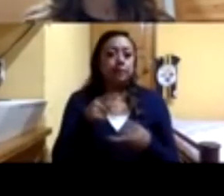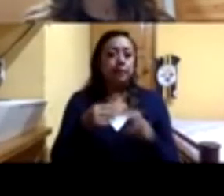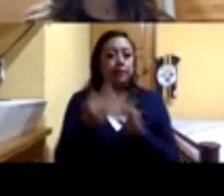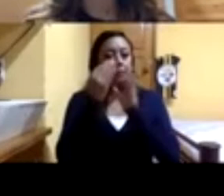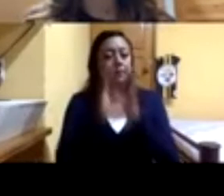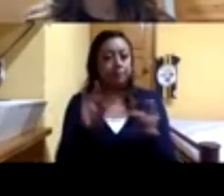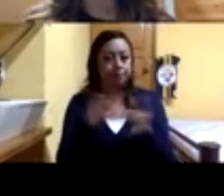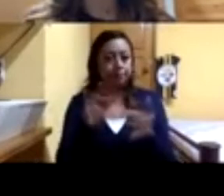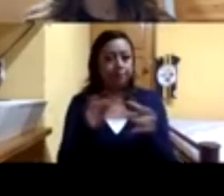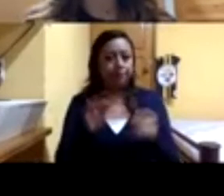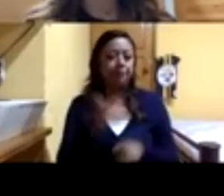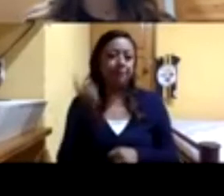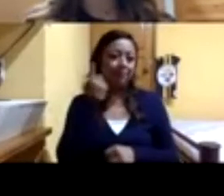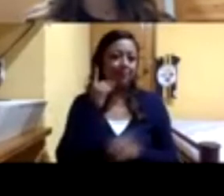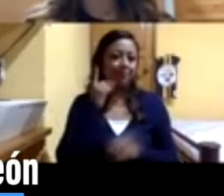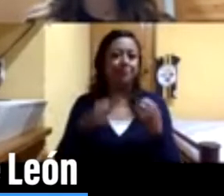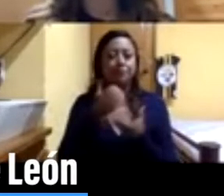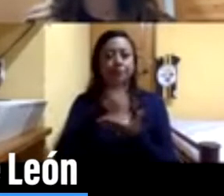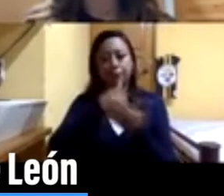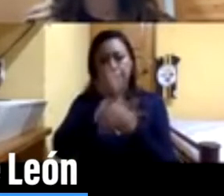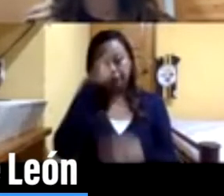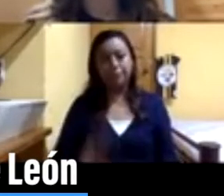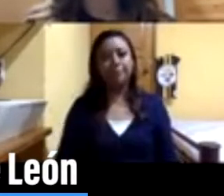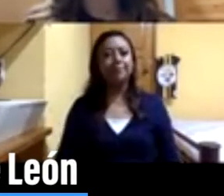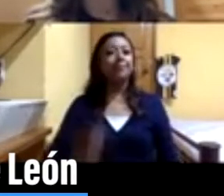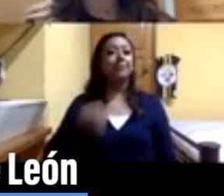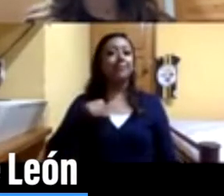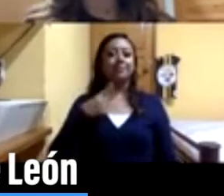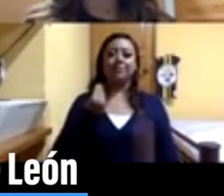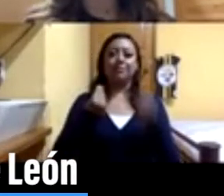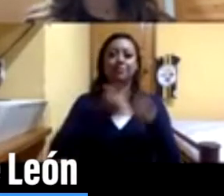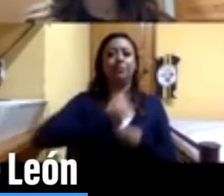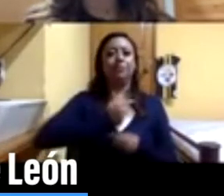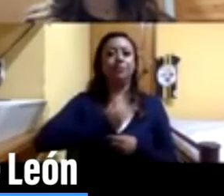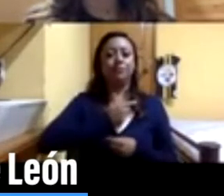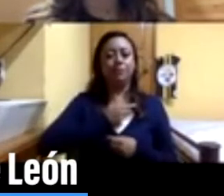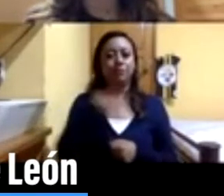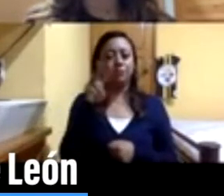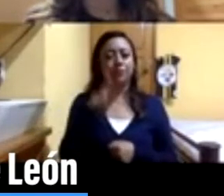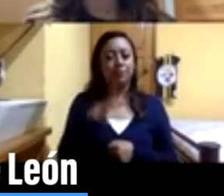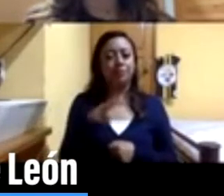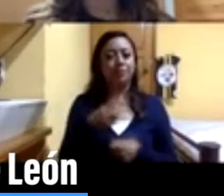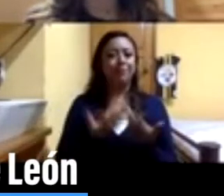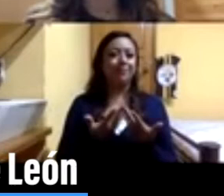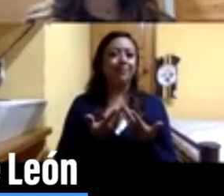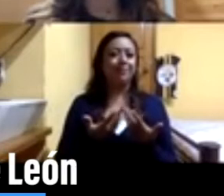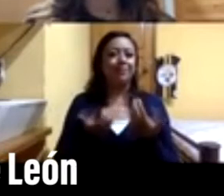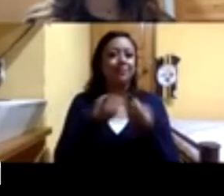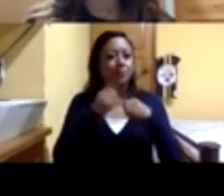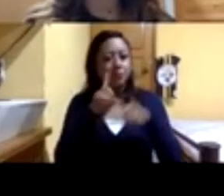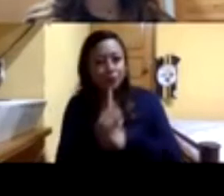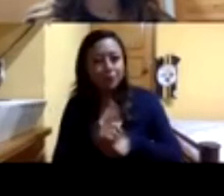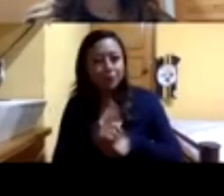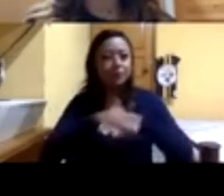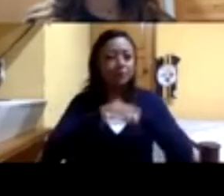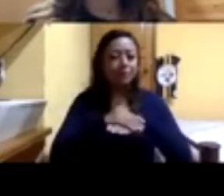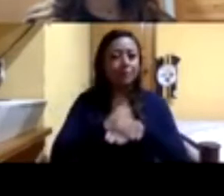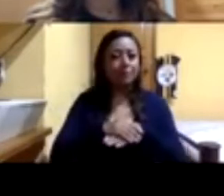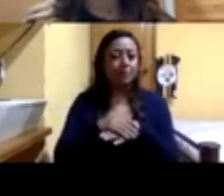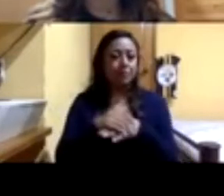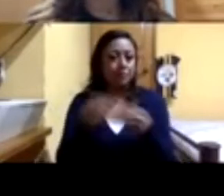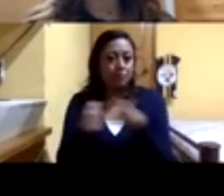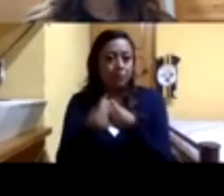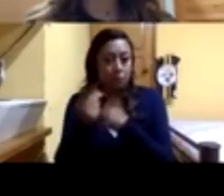Muy buenos días. Me da realmente mucho gusto tener la oportunidad de saludarles y de participar en el arranque de